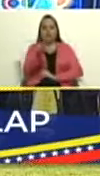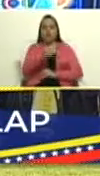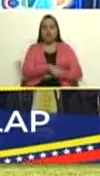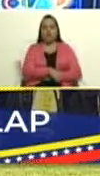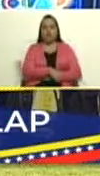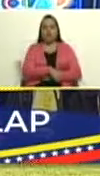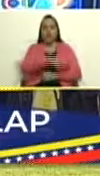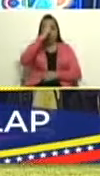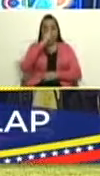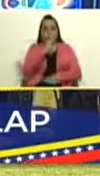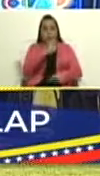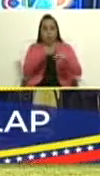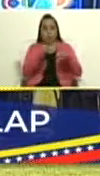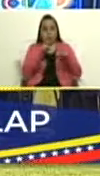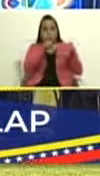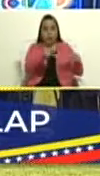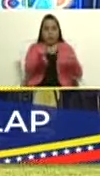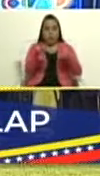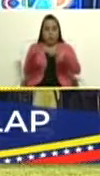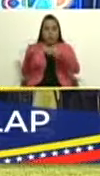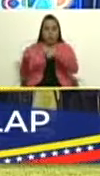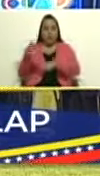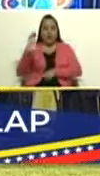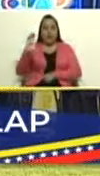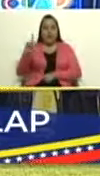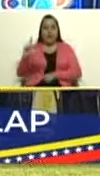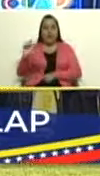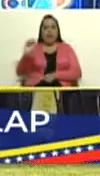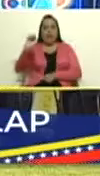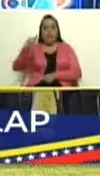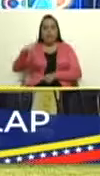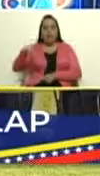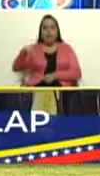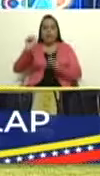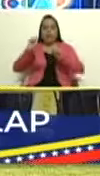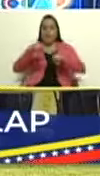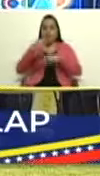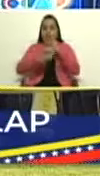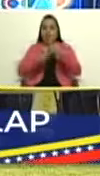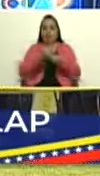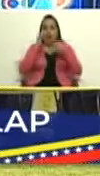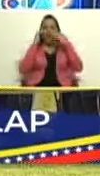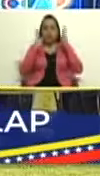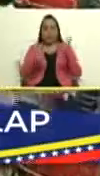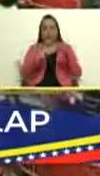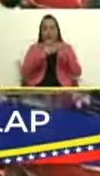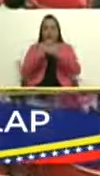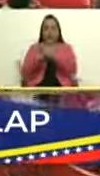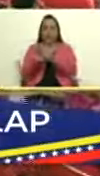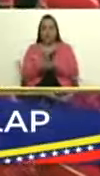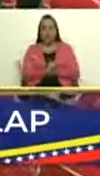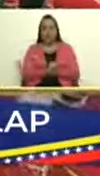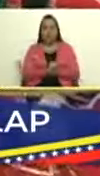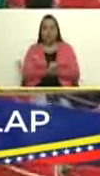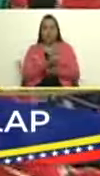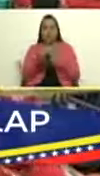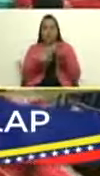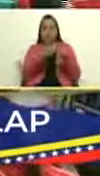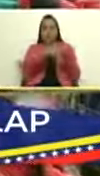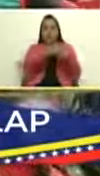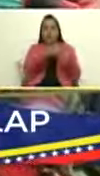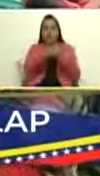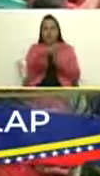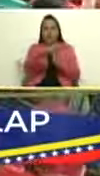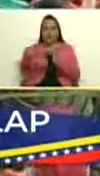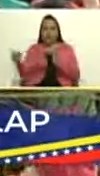reconocimiento a los CLAP que sí están produciendo, a los CLAP que están atendiendo a su comunidad y que su producción se queda en lo local. Bueno, mal un